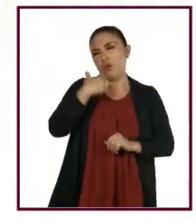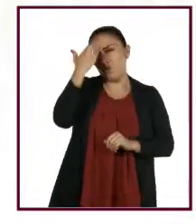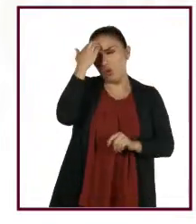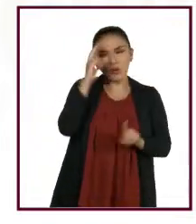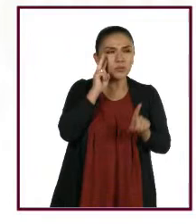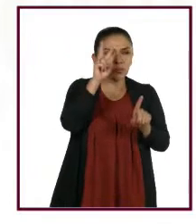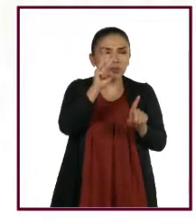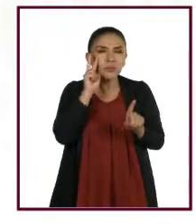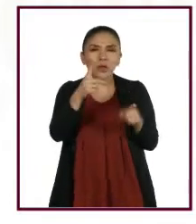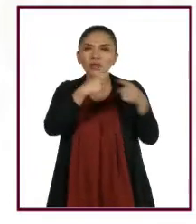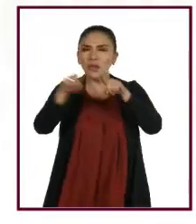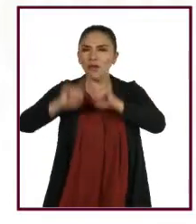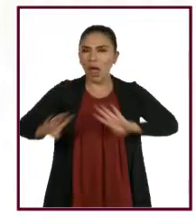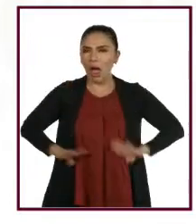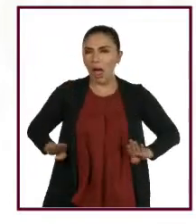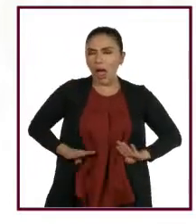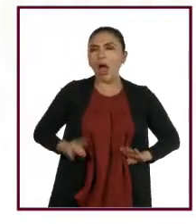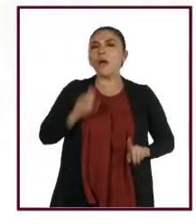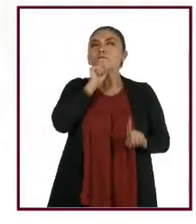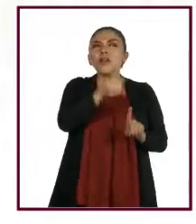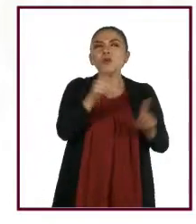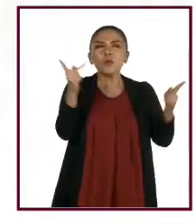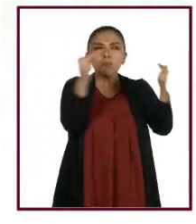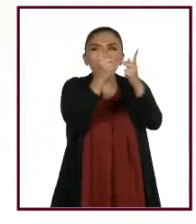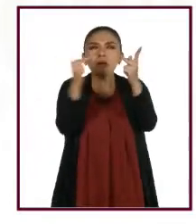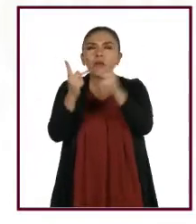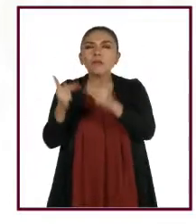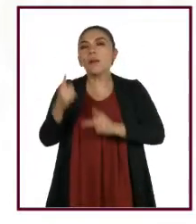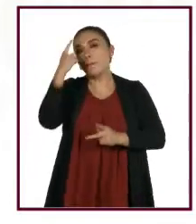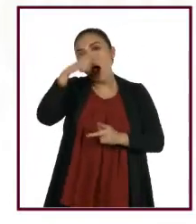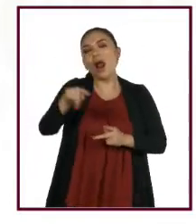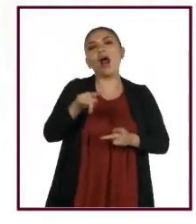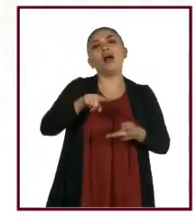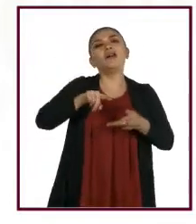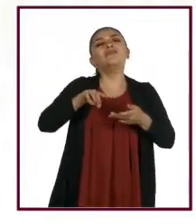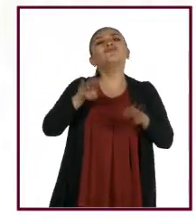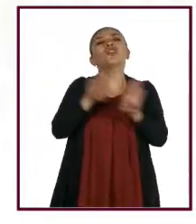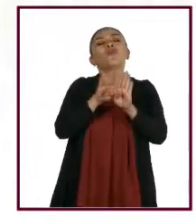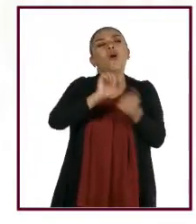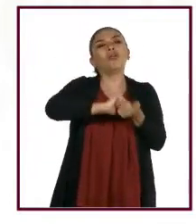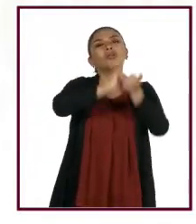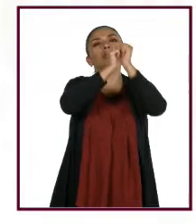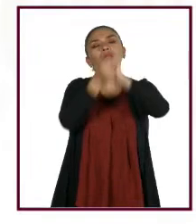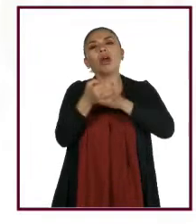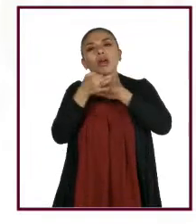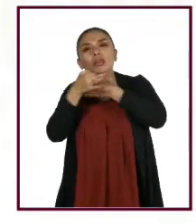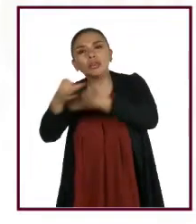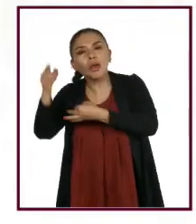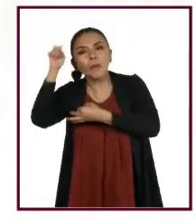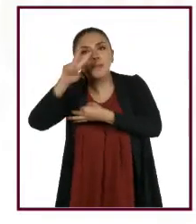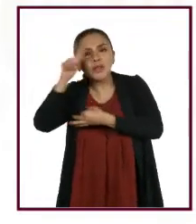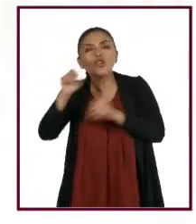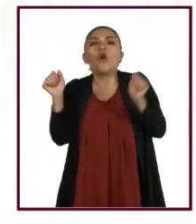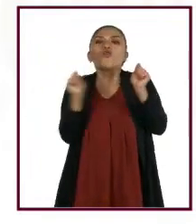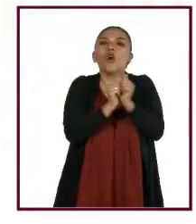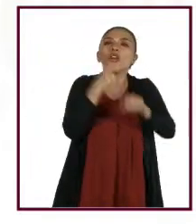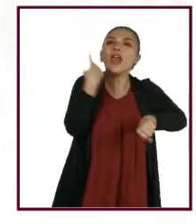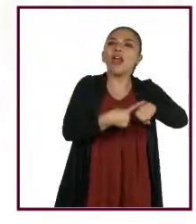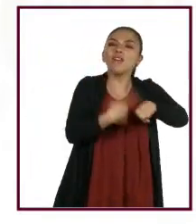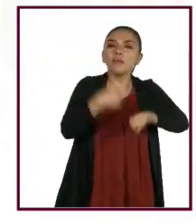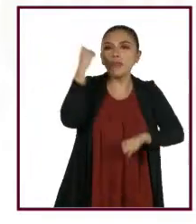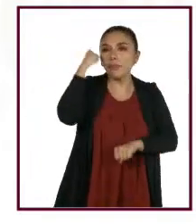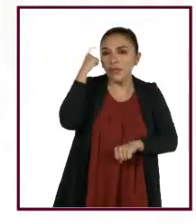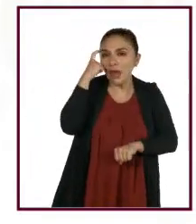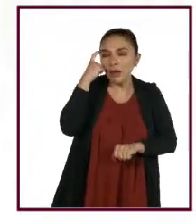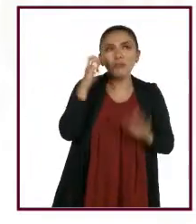existen varios factores comunes que pudieran llevarnos a la adicción al mismo tiempo de un trastorno mental, que pudieran ser